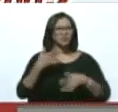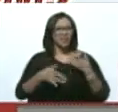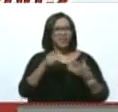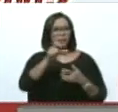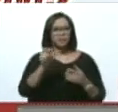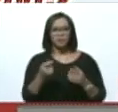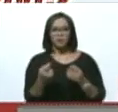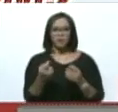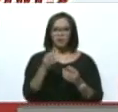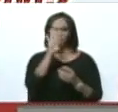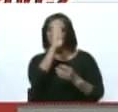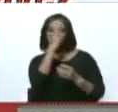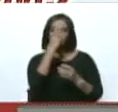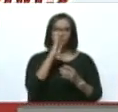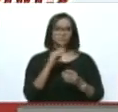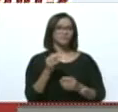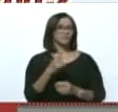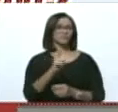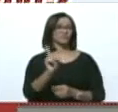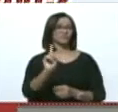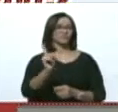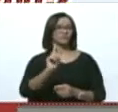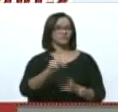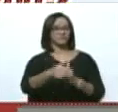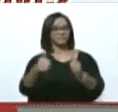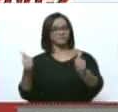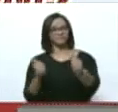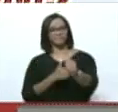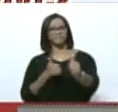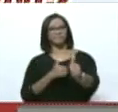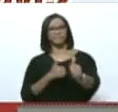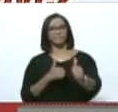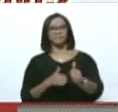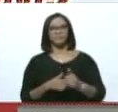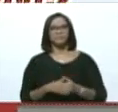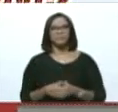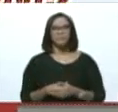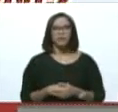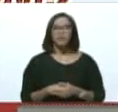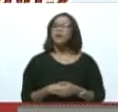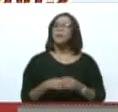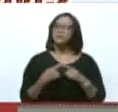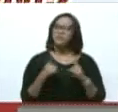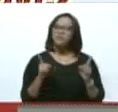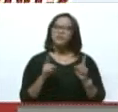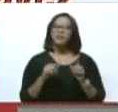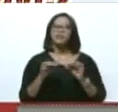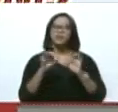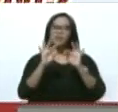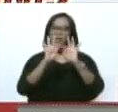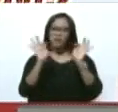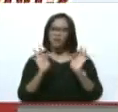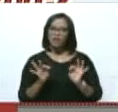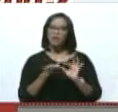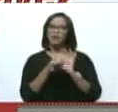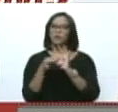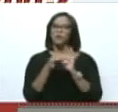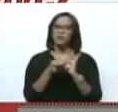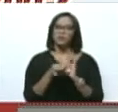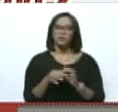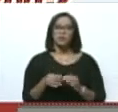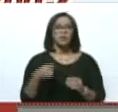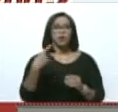va y viene, eso no puede estar en la vanguardia. Pero por eso es diversa la unidad, ¿ves? ¿Que los demás no hacen falta? No, sí hacen falta.